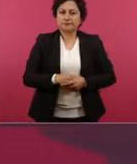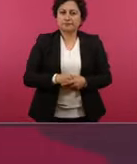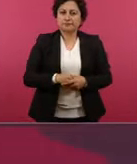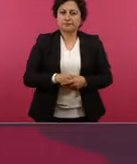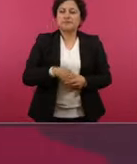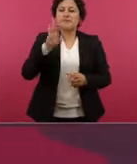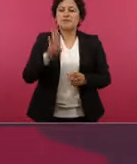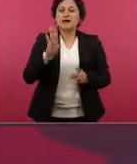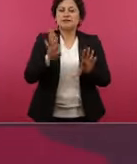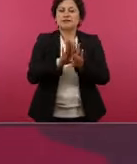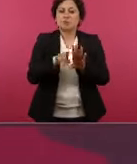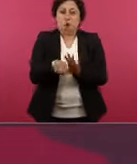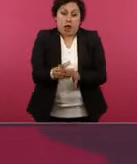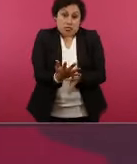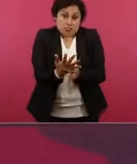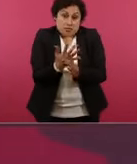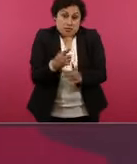envenenó al papá.